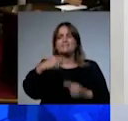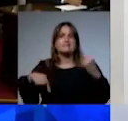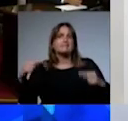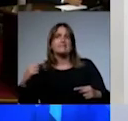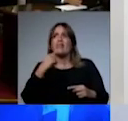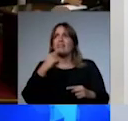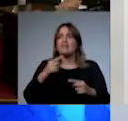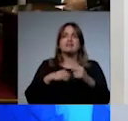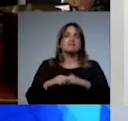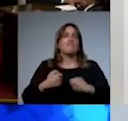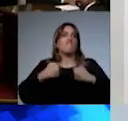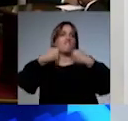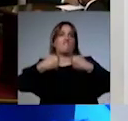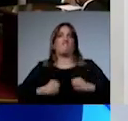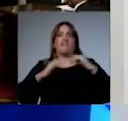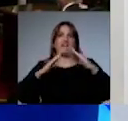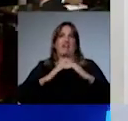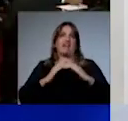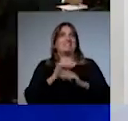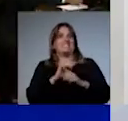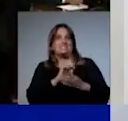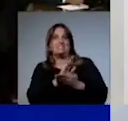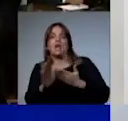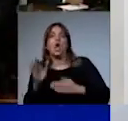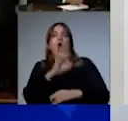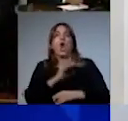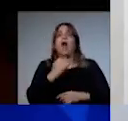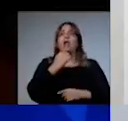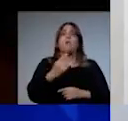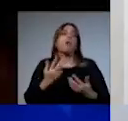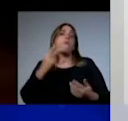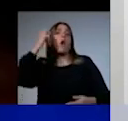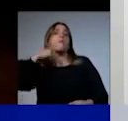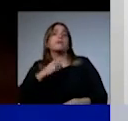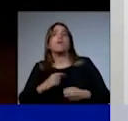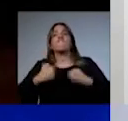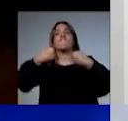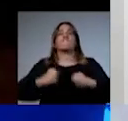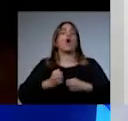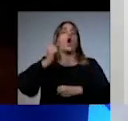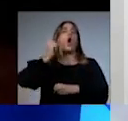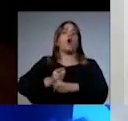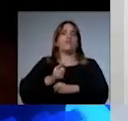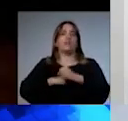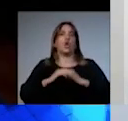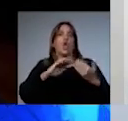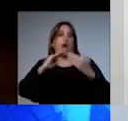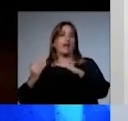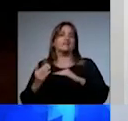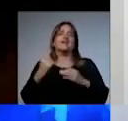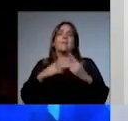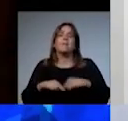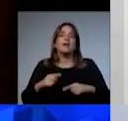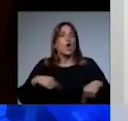Inversiones. El presidente de la República, Luis Lacalle Pou, realizó un balance de gestión al cumplirse un año de su asunción. Tras repasar